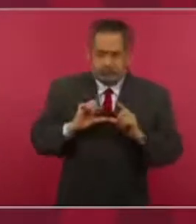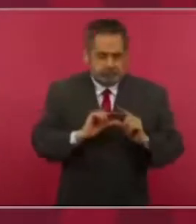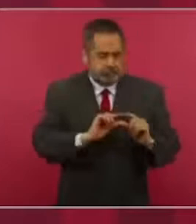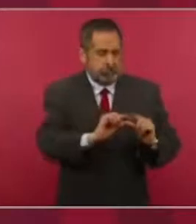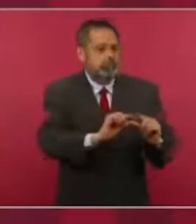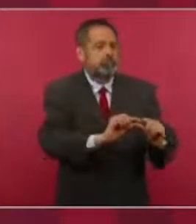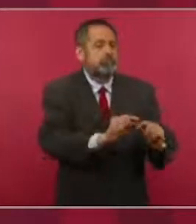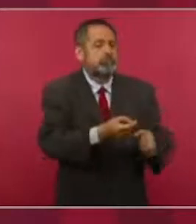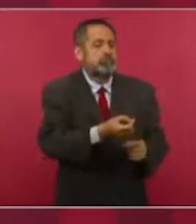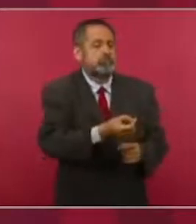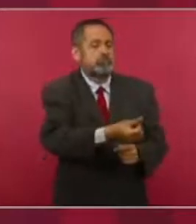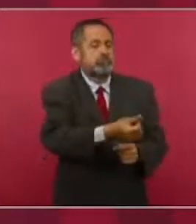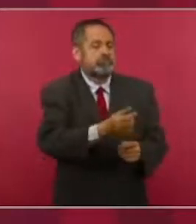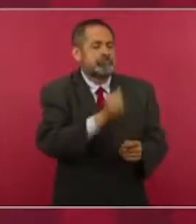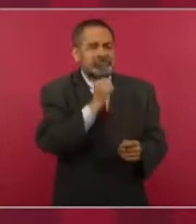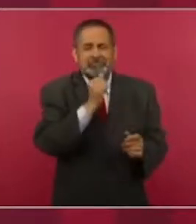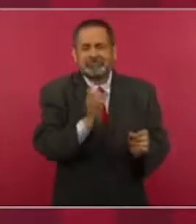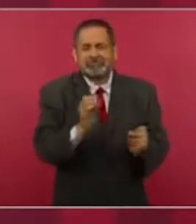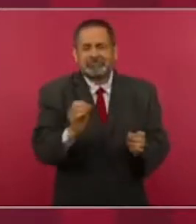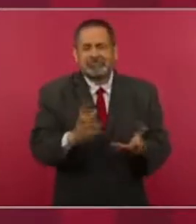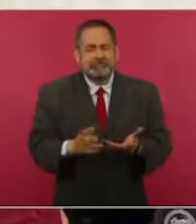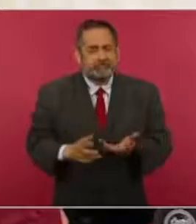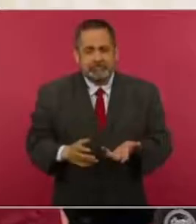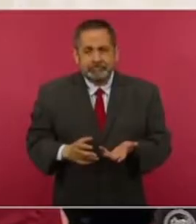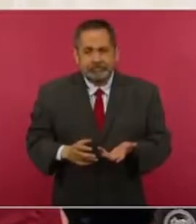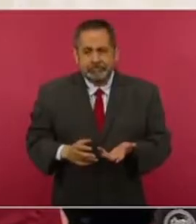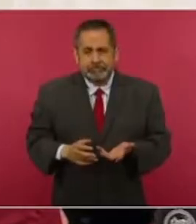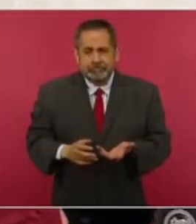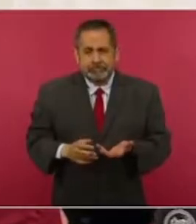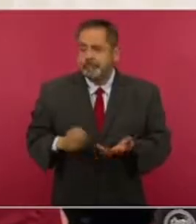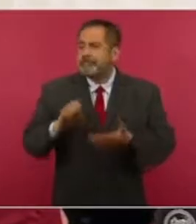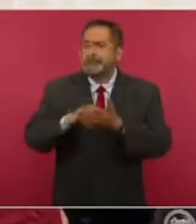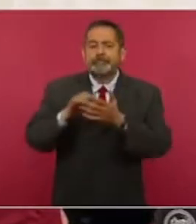llegaba nada al adulto mayor. Si era para ayudar a